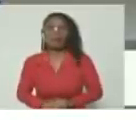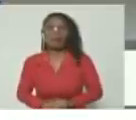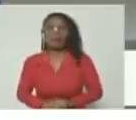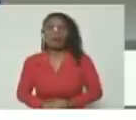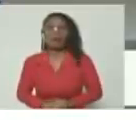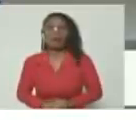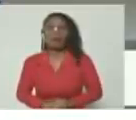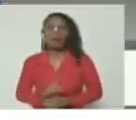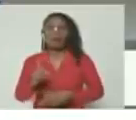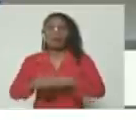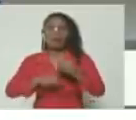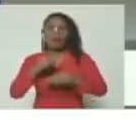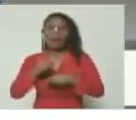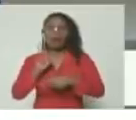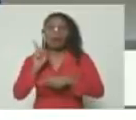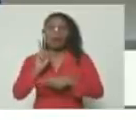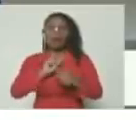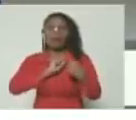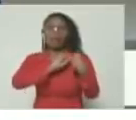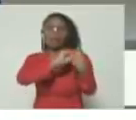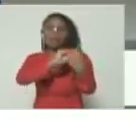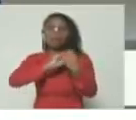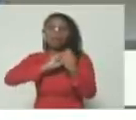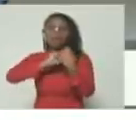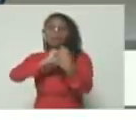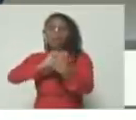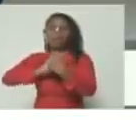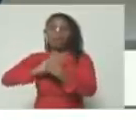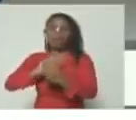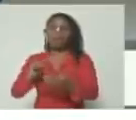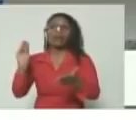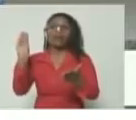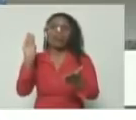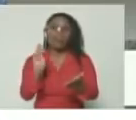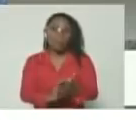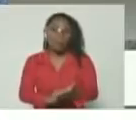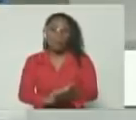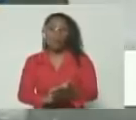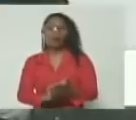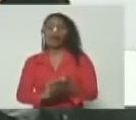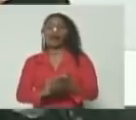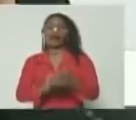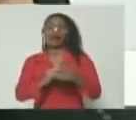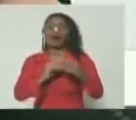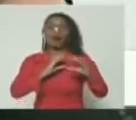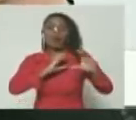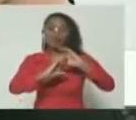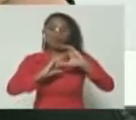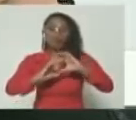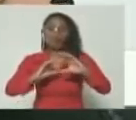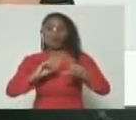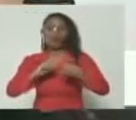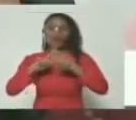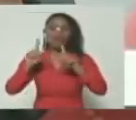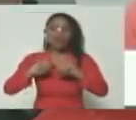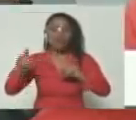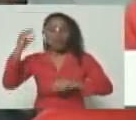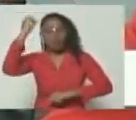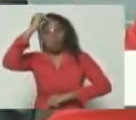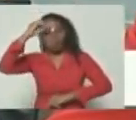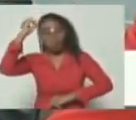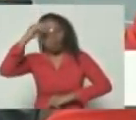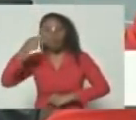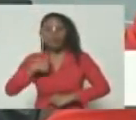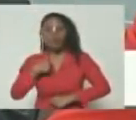que se den estos debates, que se establezca la crítica, las diferencias, los señalamientos. Yo me